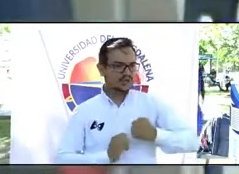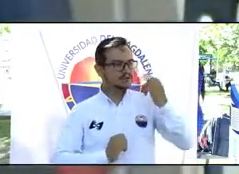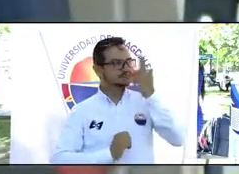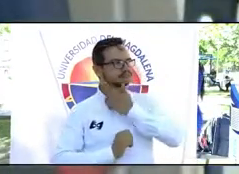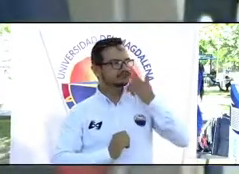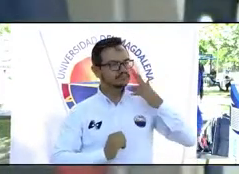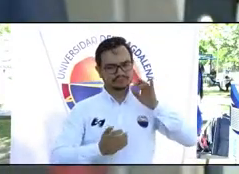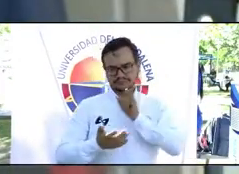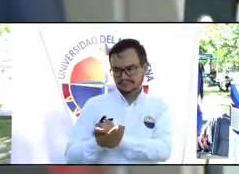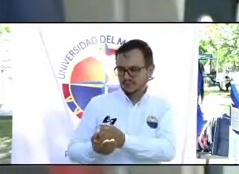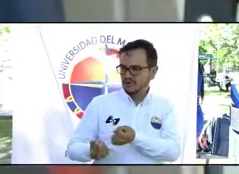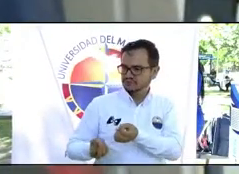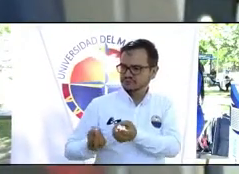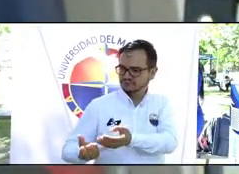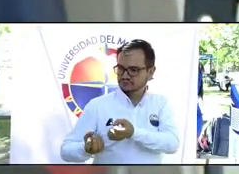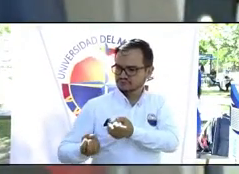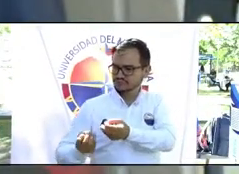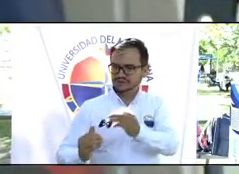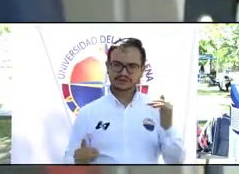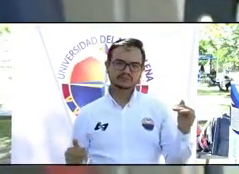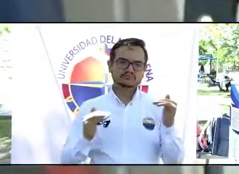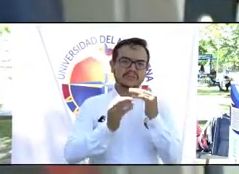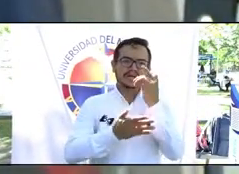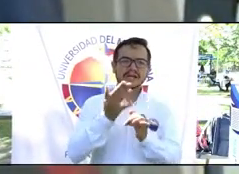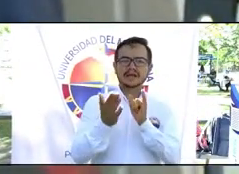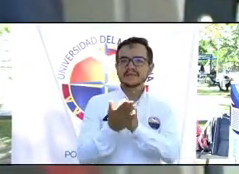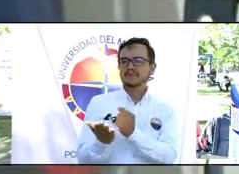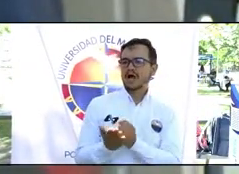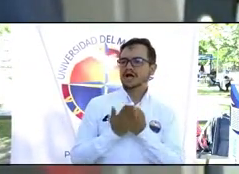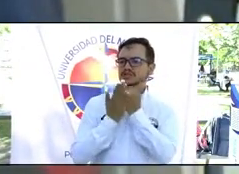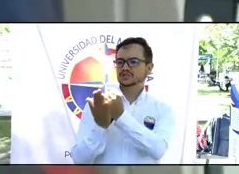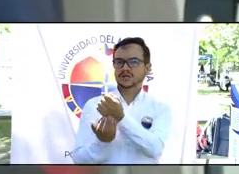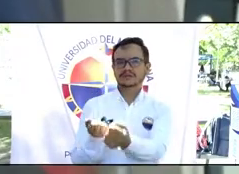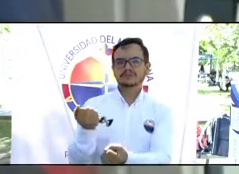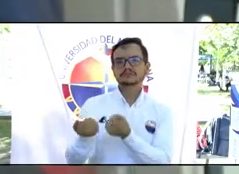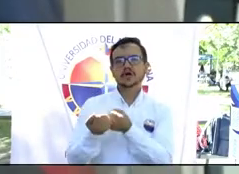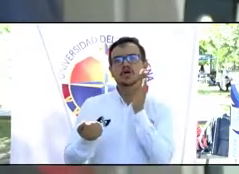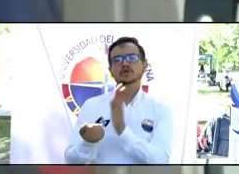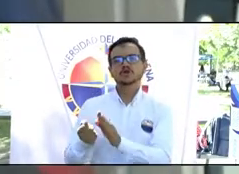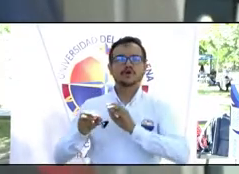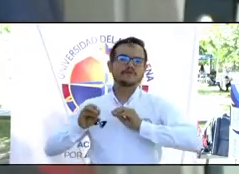calidad los procedimientos asistenciales del escenario de formación profesional.